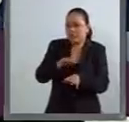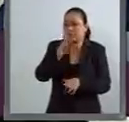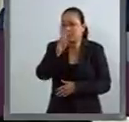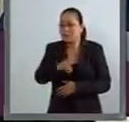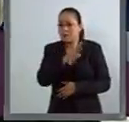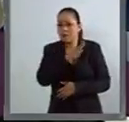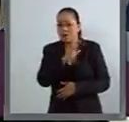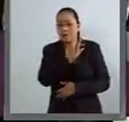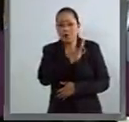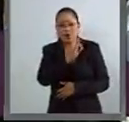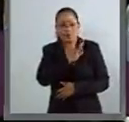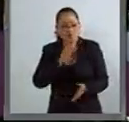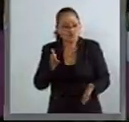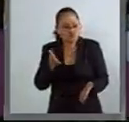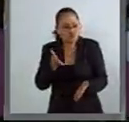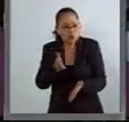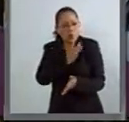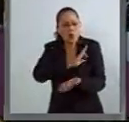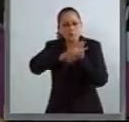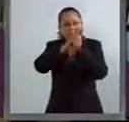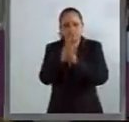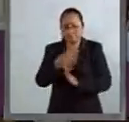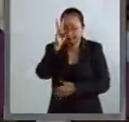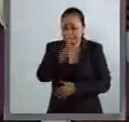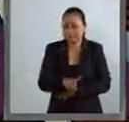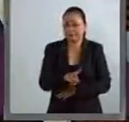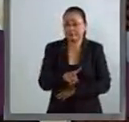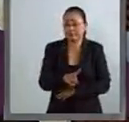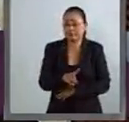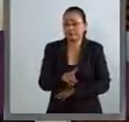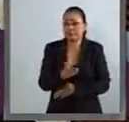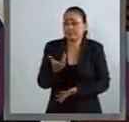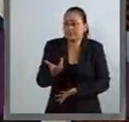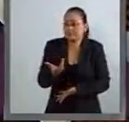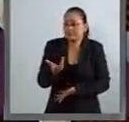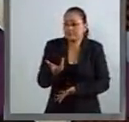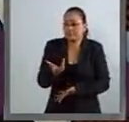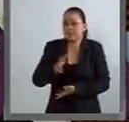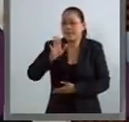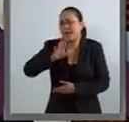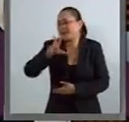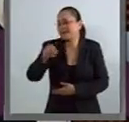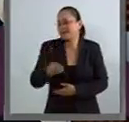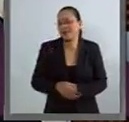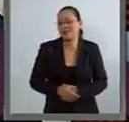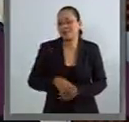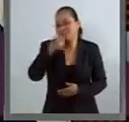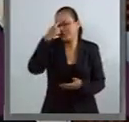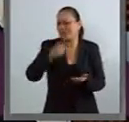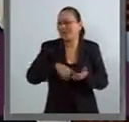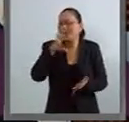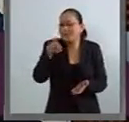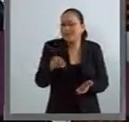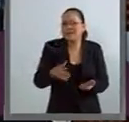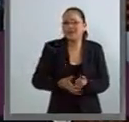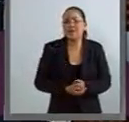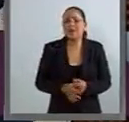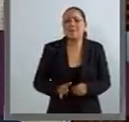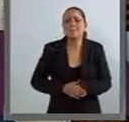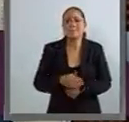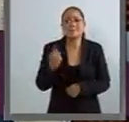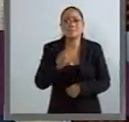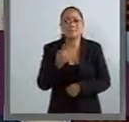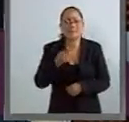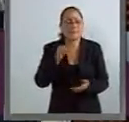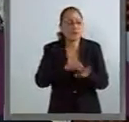fueron impulsores de estas transformaciones. Yo diría, parece que no. Parece que todavía queremos